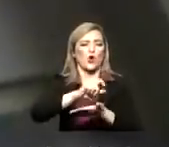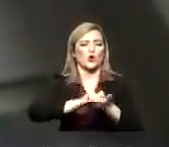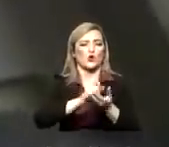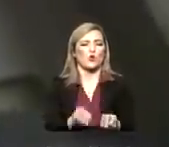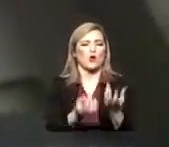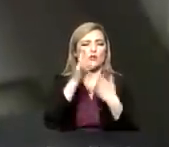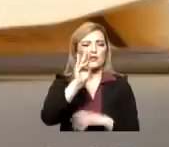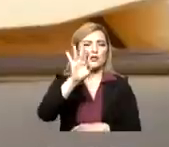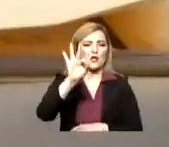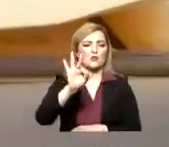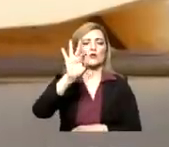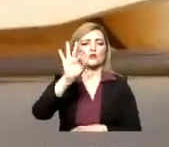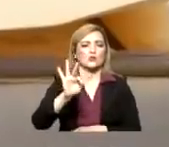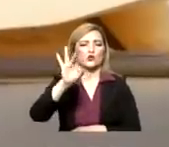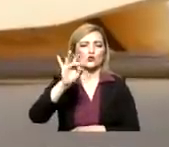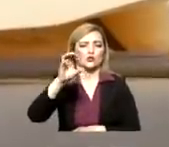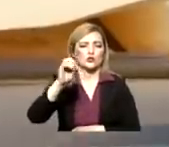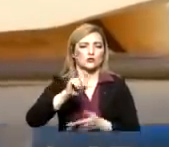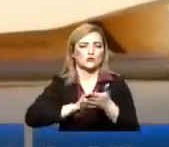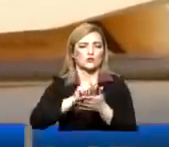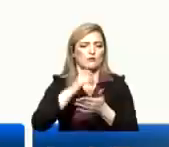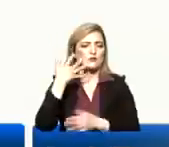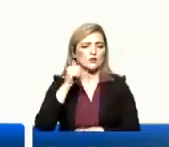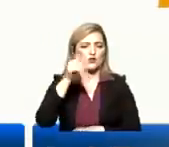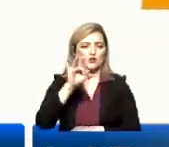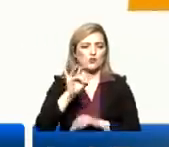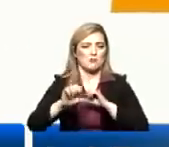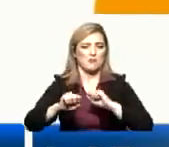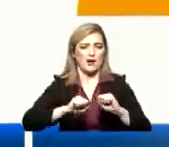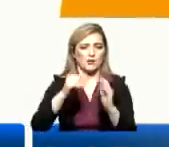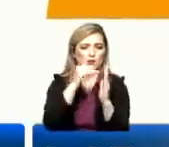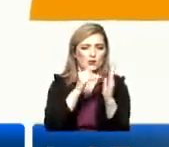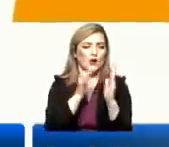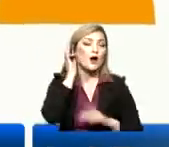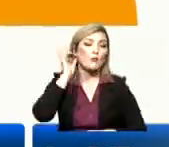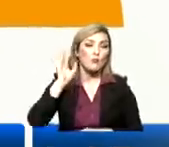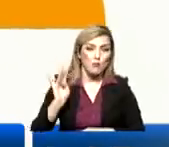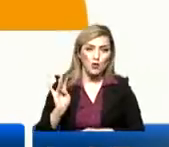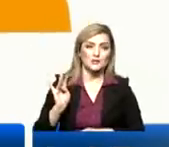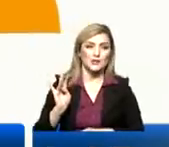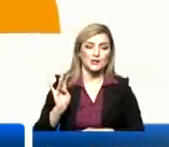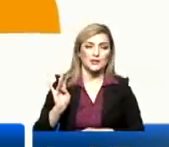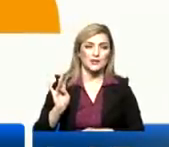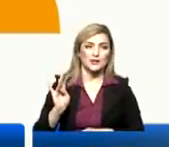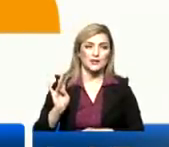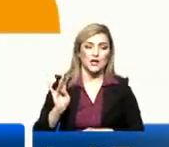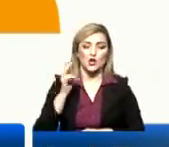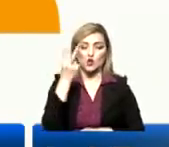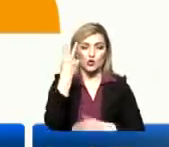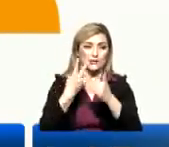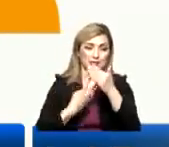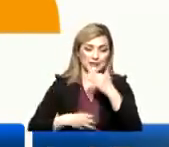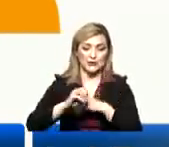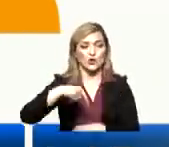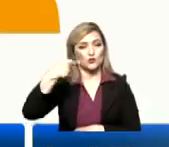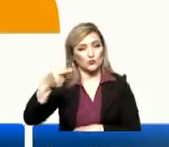de $79,980 firmado el 18 de mayo. En la lista están también la esposa de Carlos Luis Morales, Sandra A, y 2 de sus